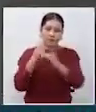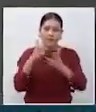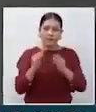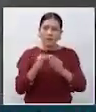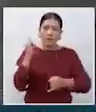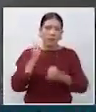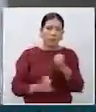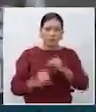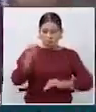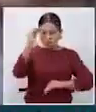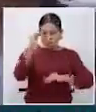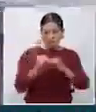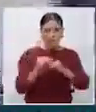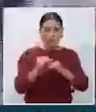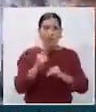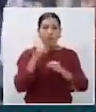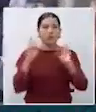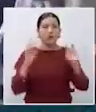caso